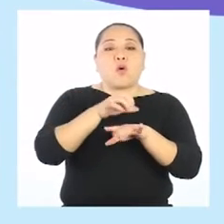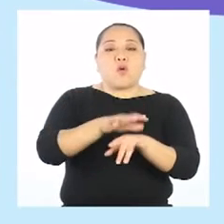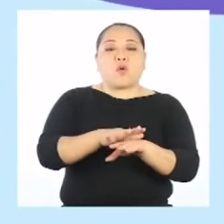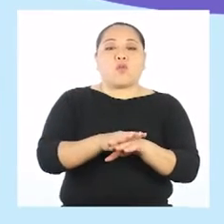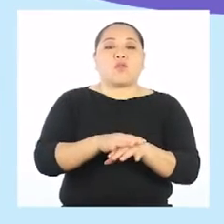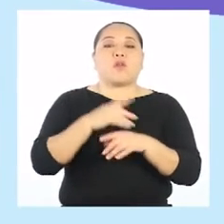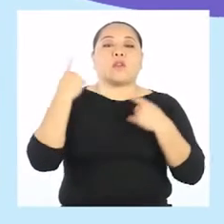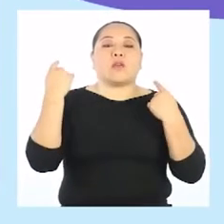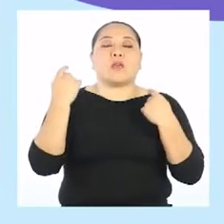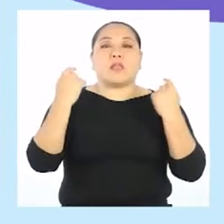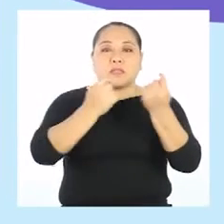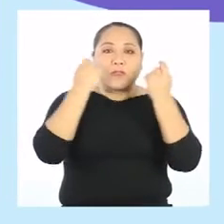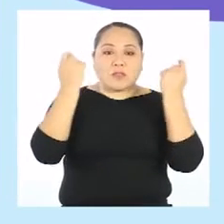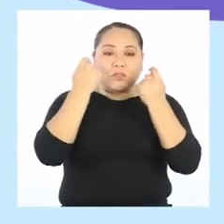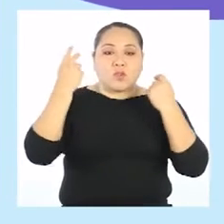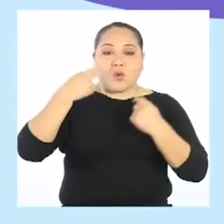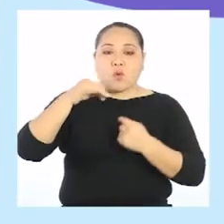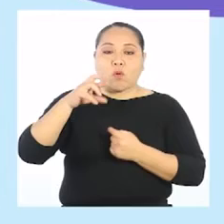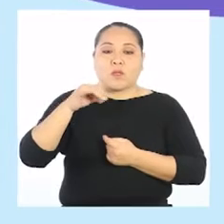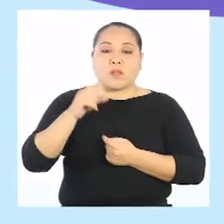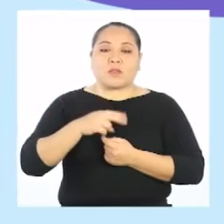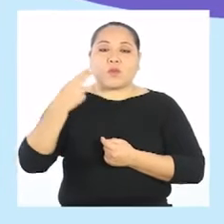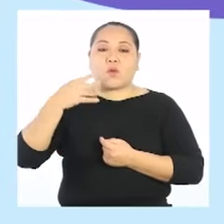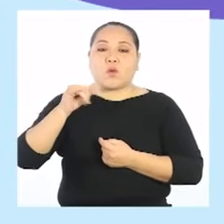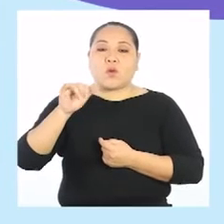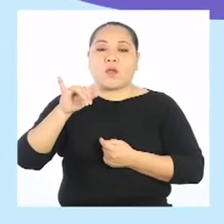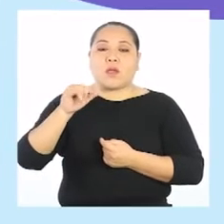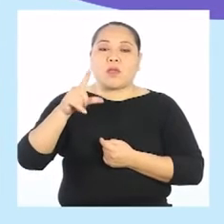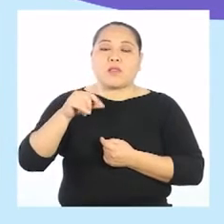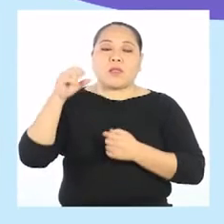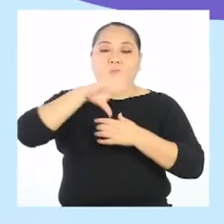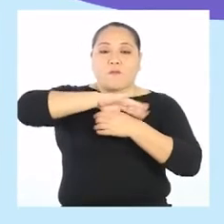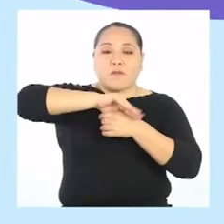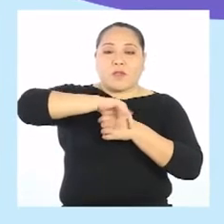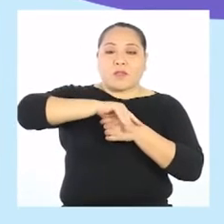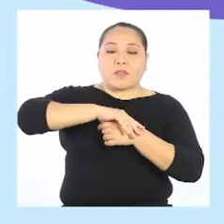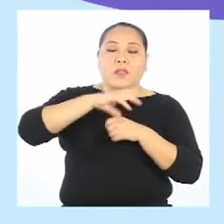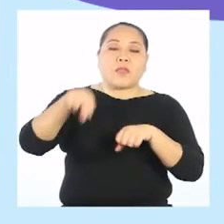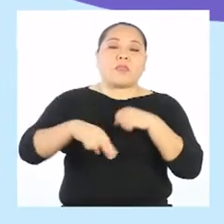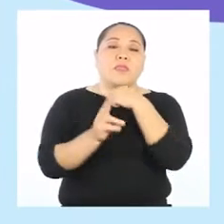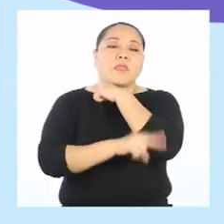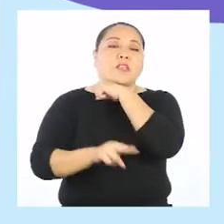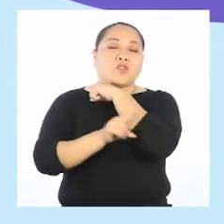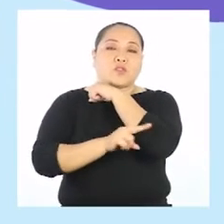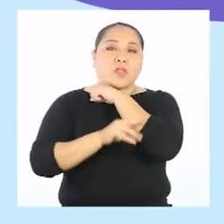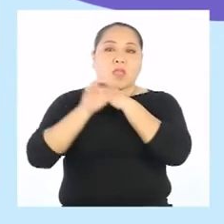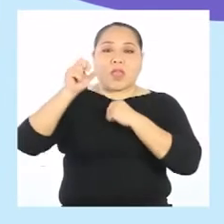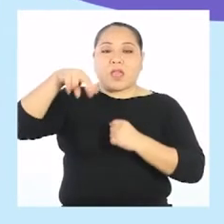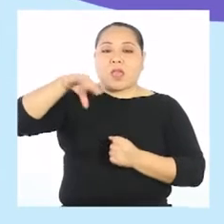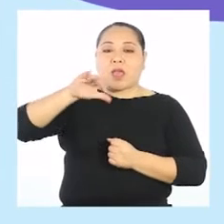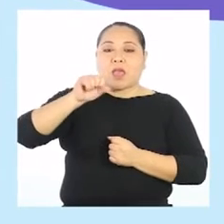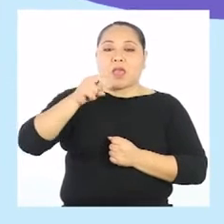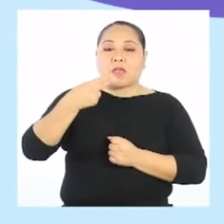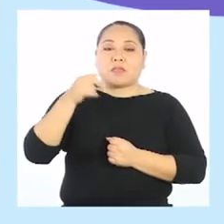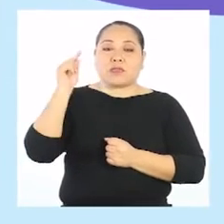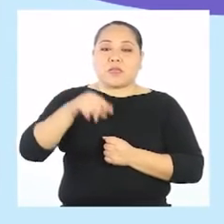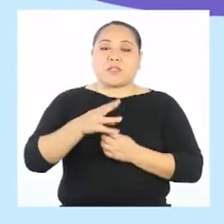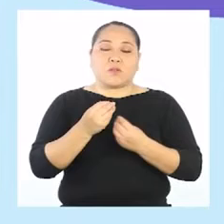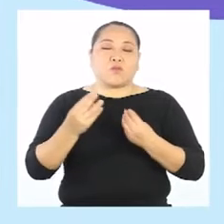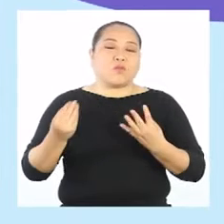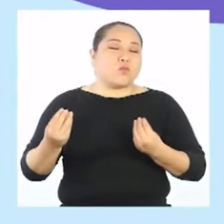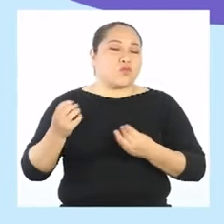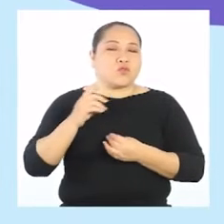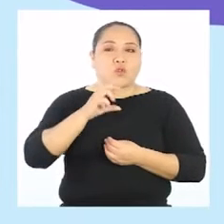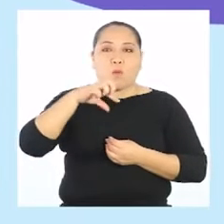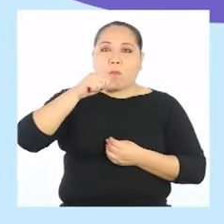de las provincias Huaraz y Guayras, en el que se desarrolla la Feria Regional de Ancash. Ahí se usa